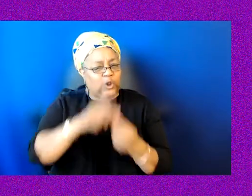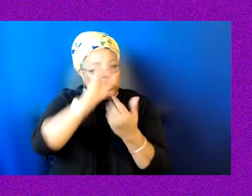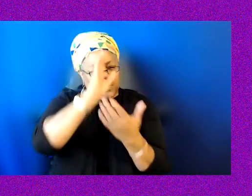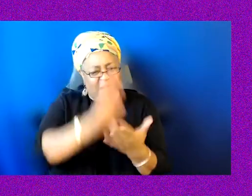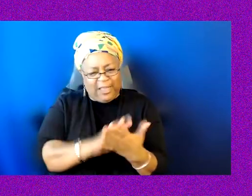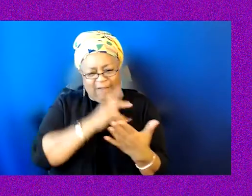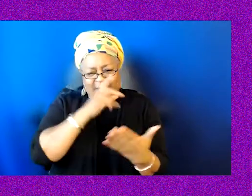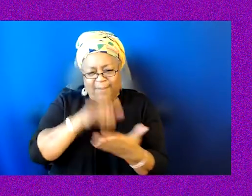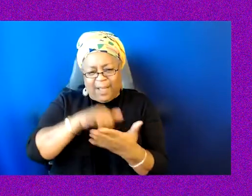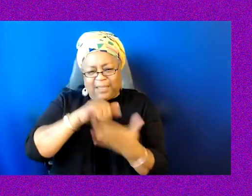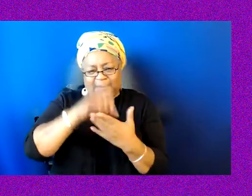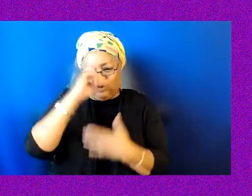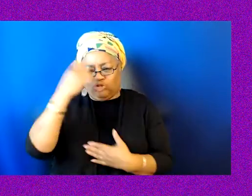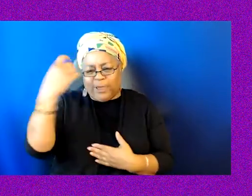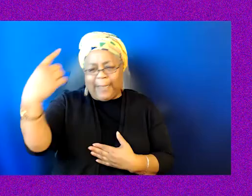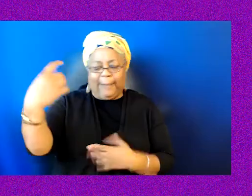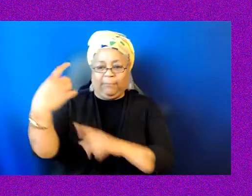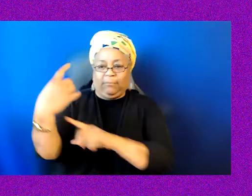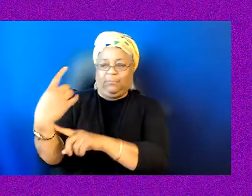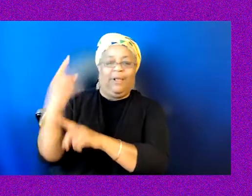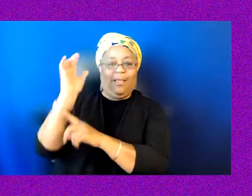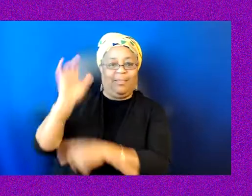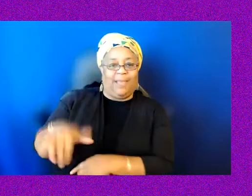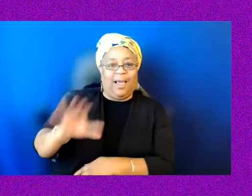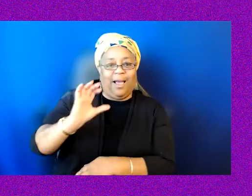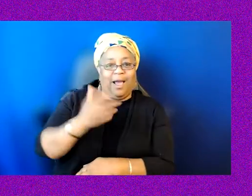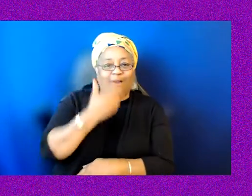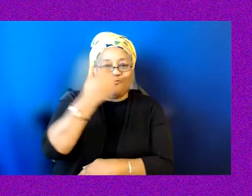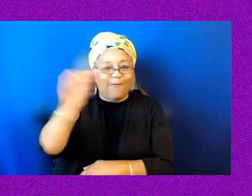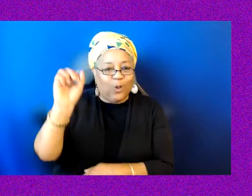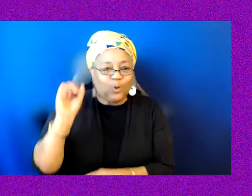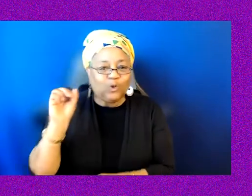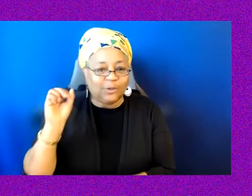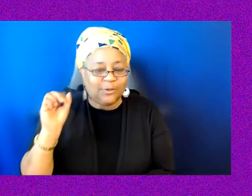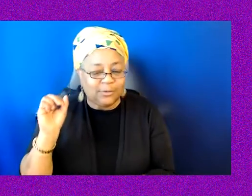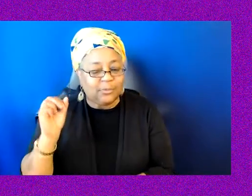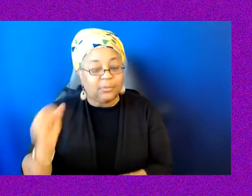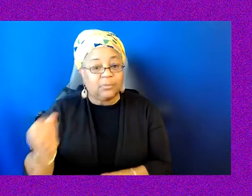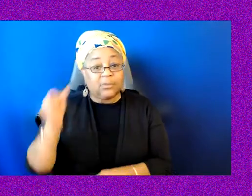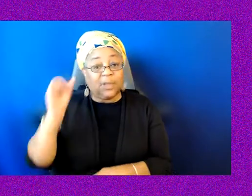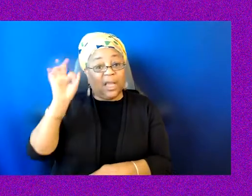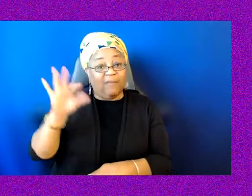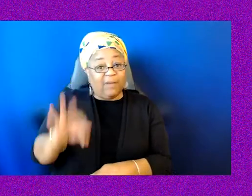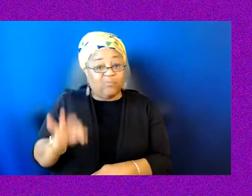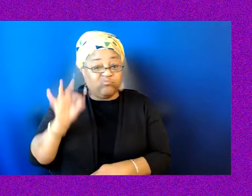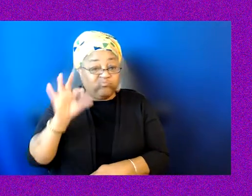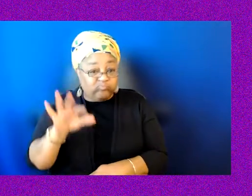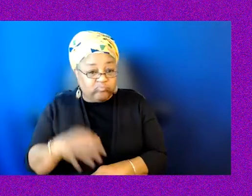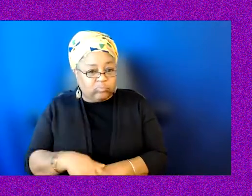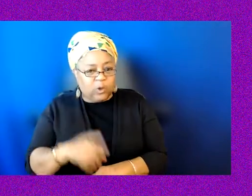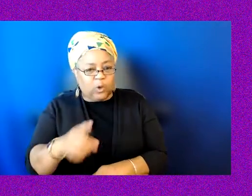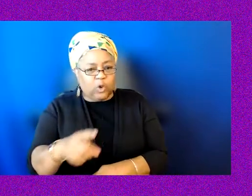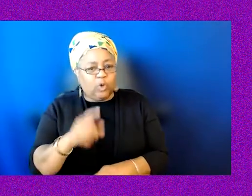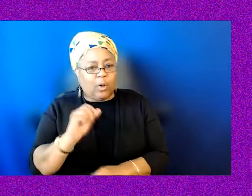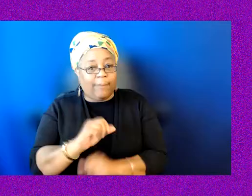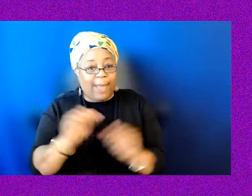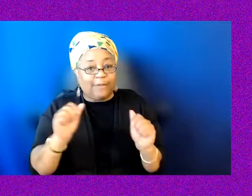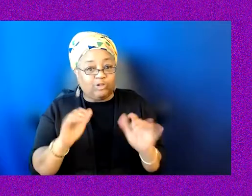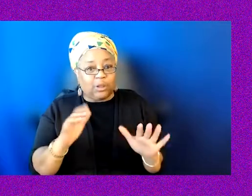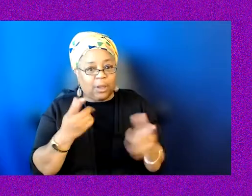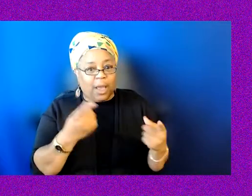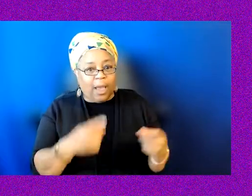seguimos, creemos en el sueño imposible. Ahí es donde empieza la revolución. ¿Qué tal si le dijera que usted